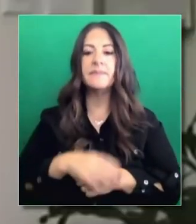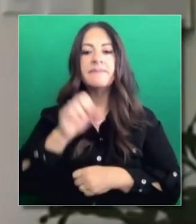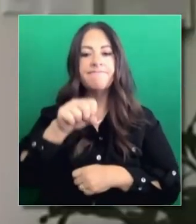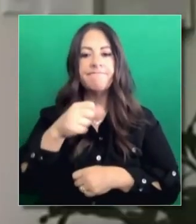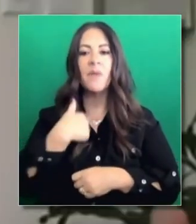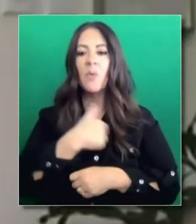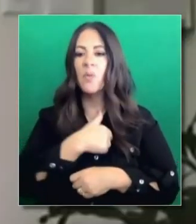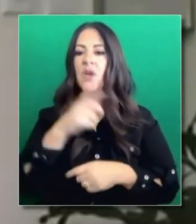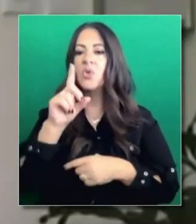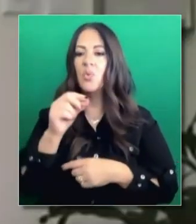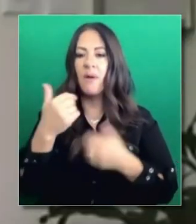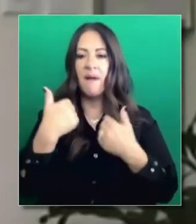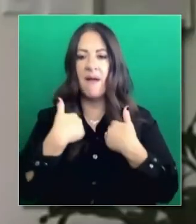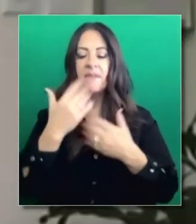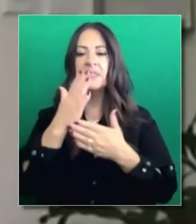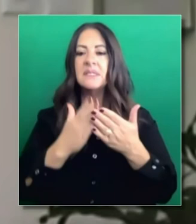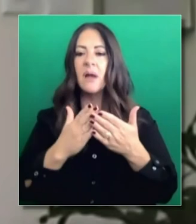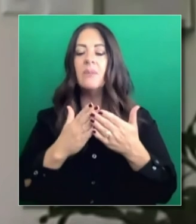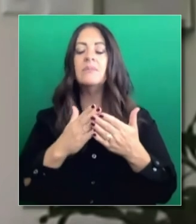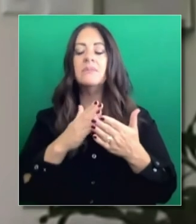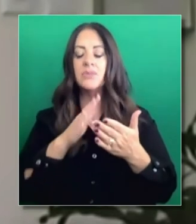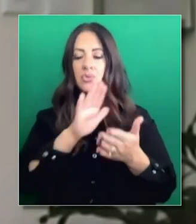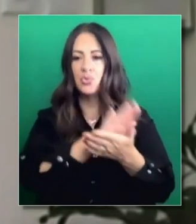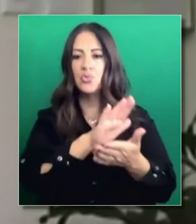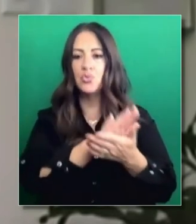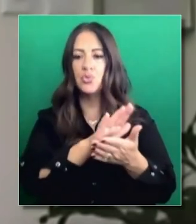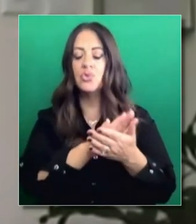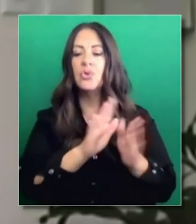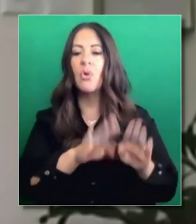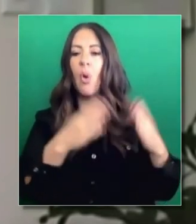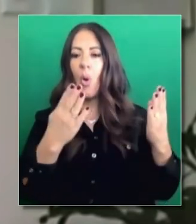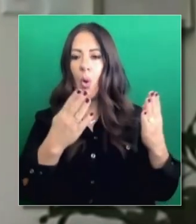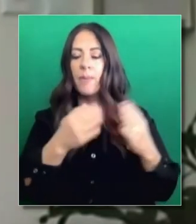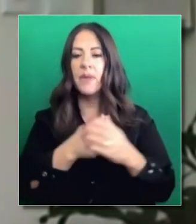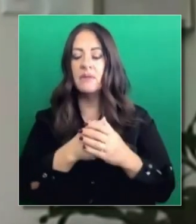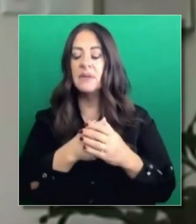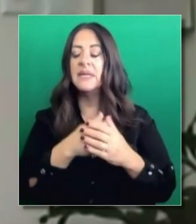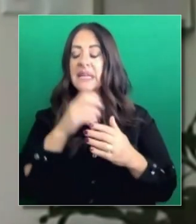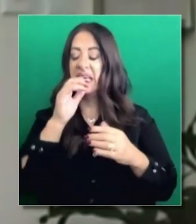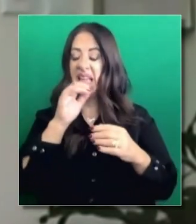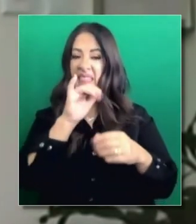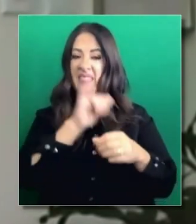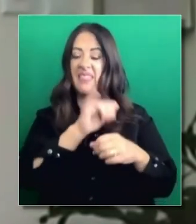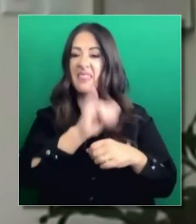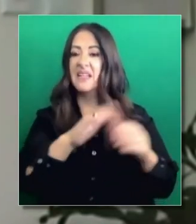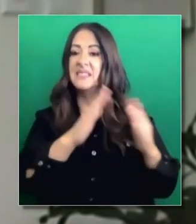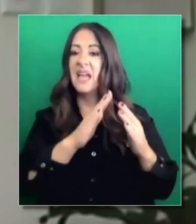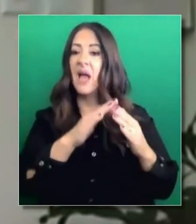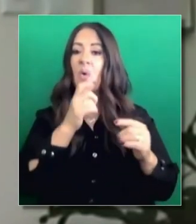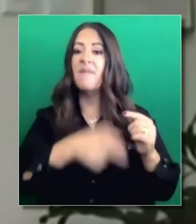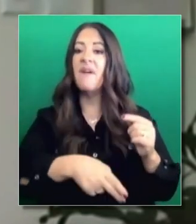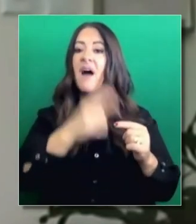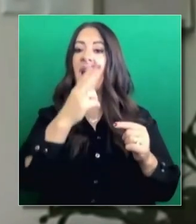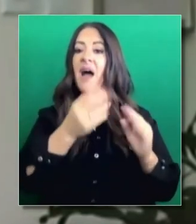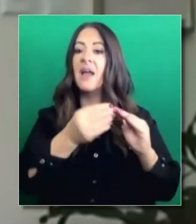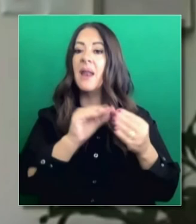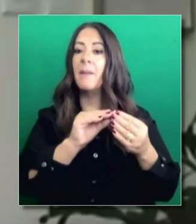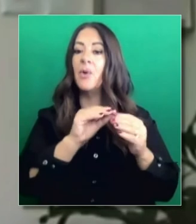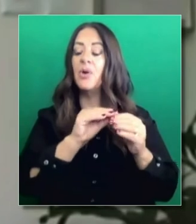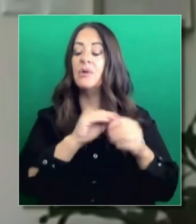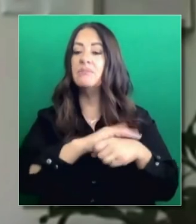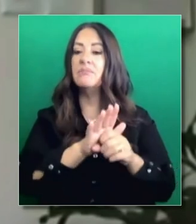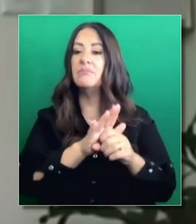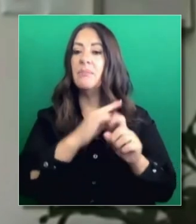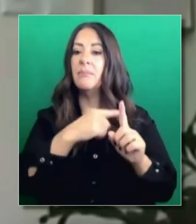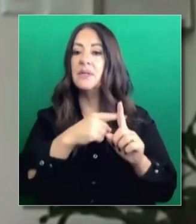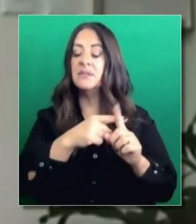Contamos con pruebas donde están abiertas las escuelas, donde cohortes o grupos de estudiantes están regresando, incluso en sitios donde